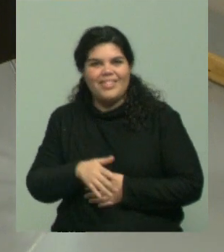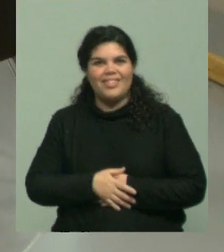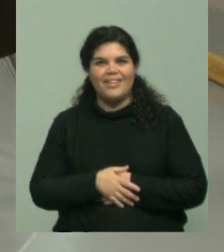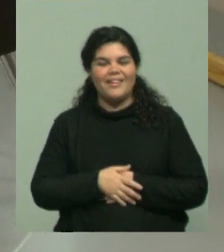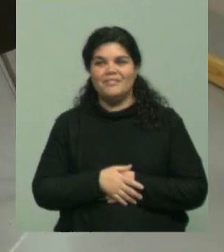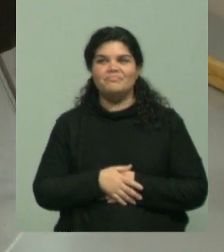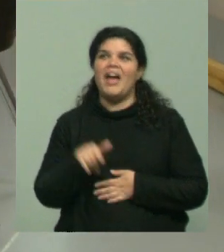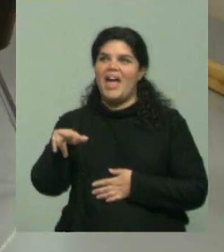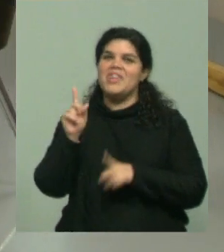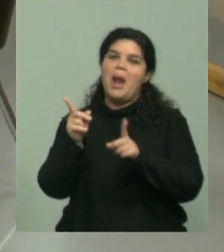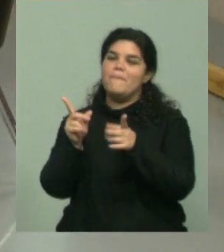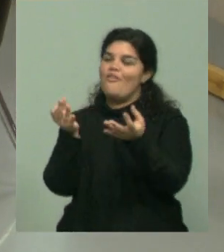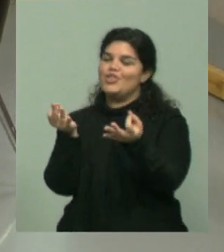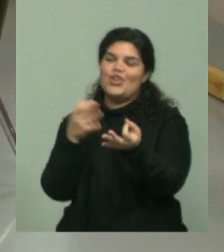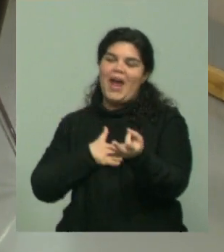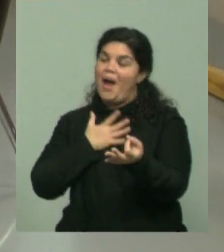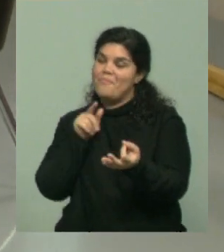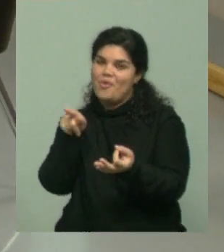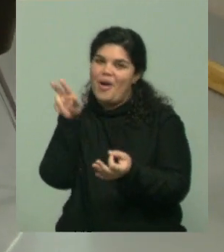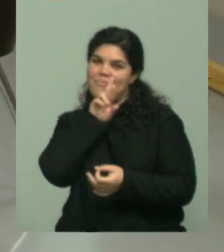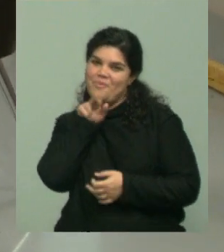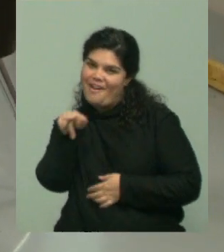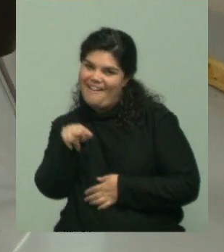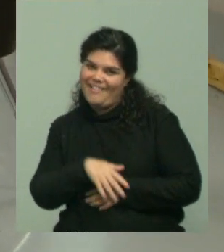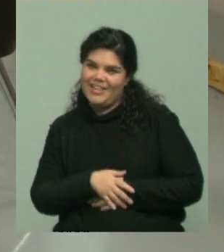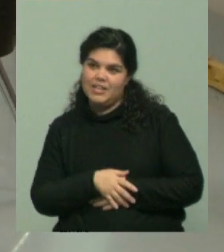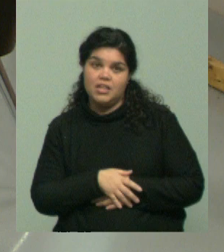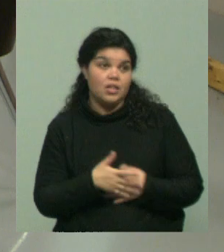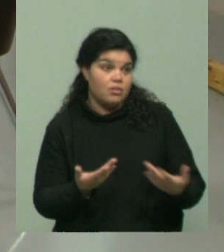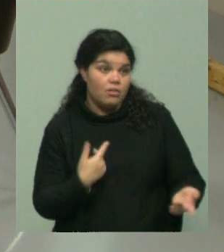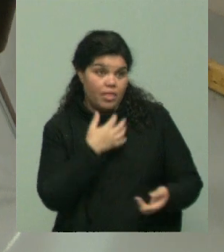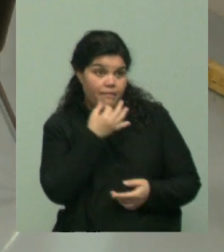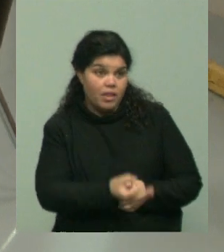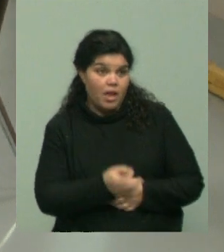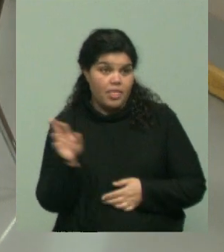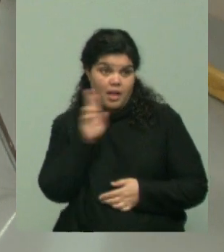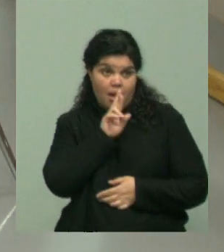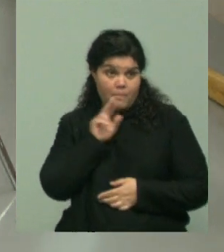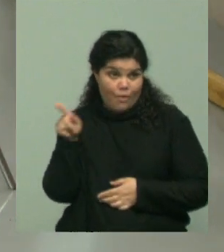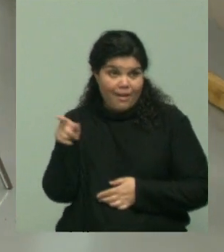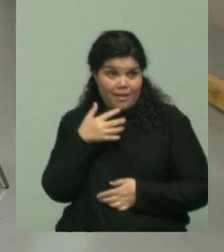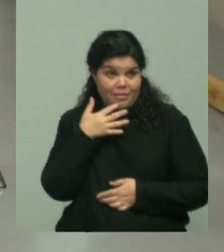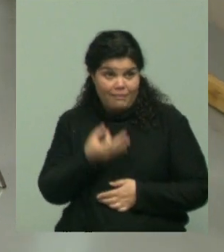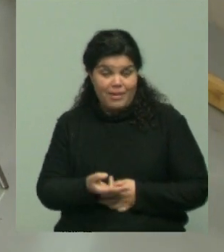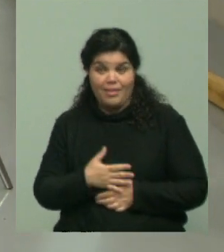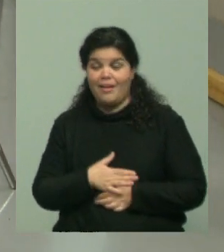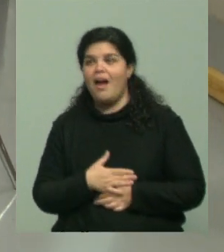me enamoré de la profesora. Pentatlón, basta, y ahora al yoga. No, me enamoré de la profesora. Ah, bueno, ese es otro tema.